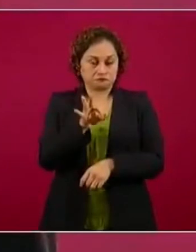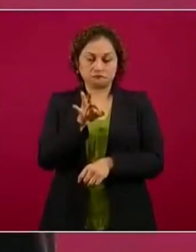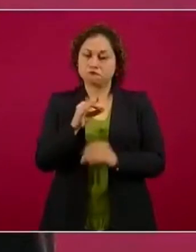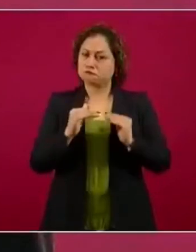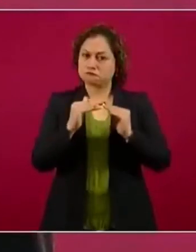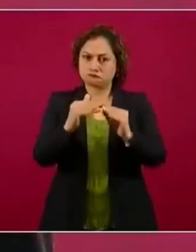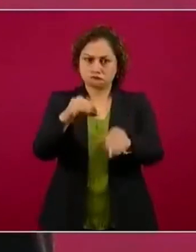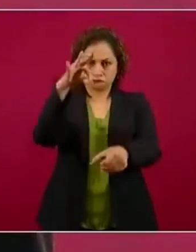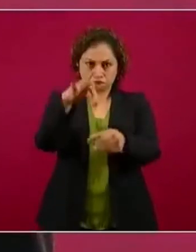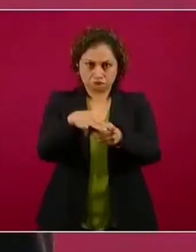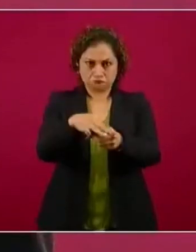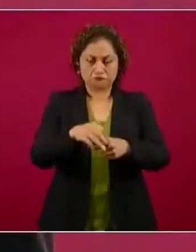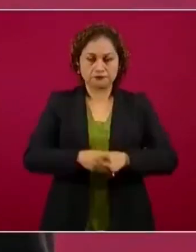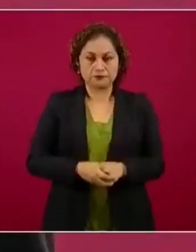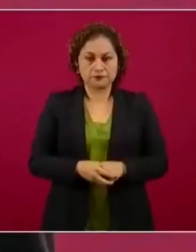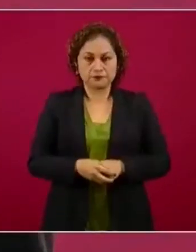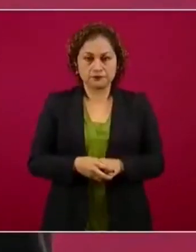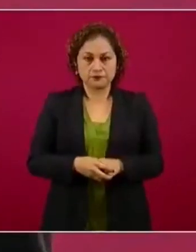democráticamente,